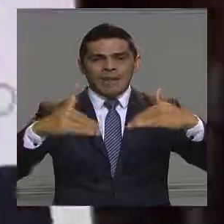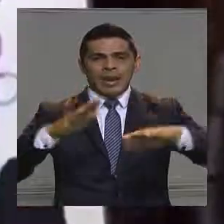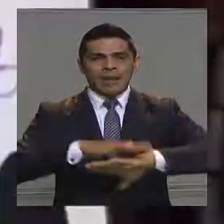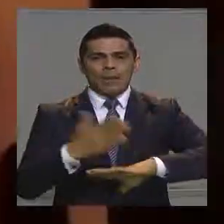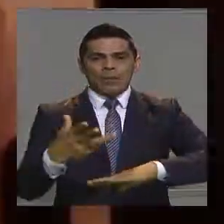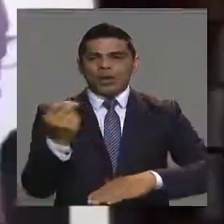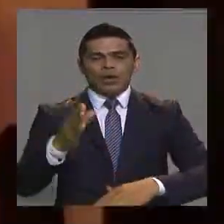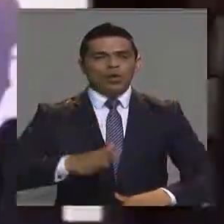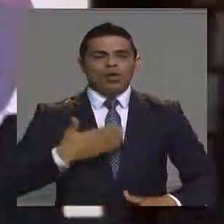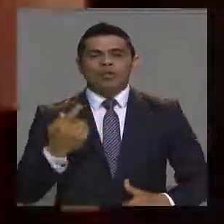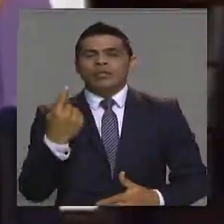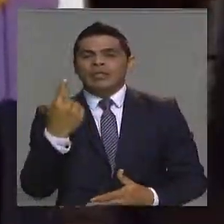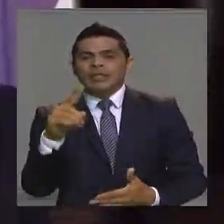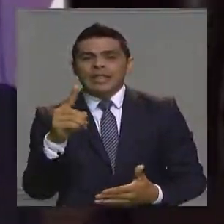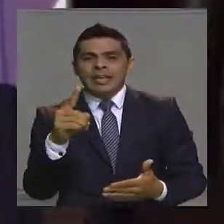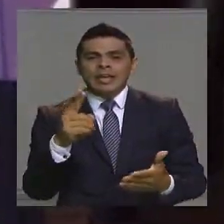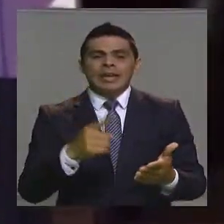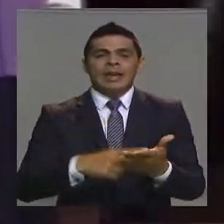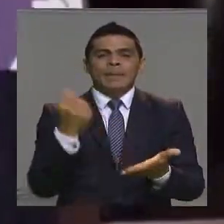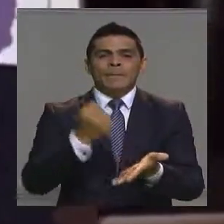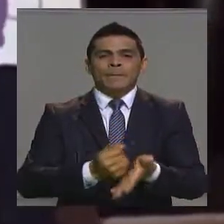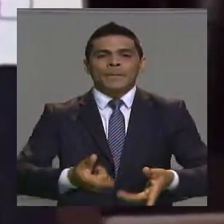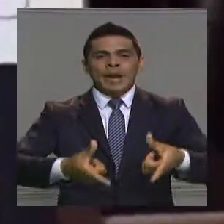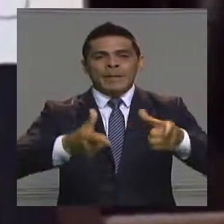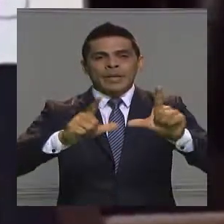posee permiso para artistas foráneos.